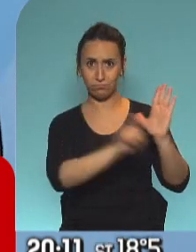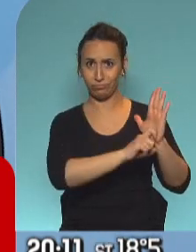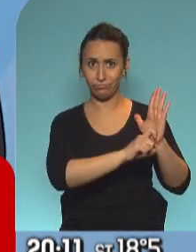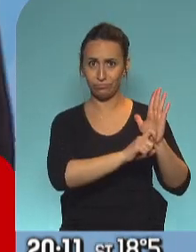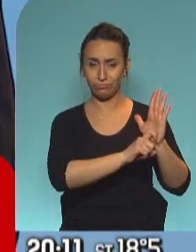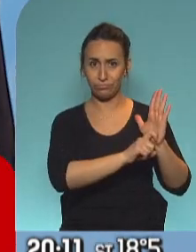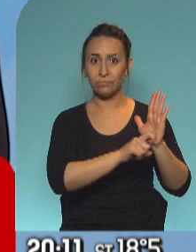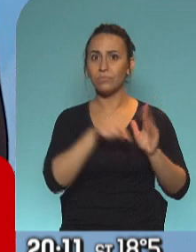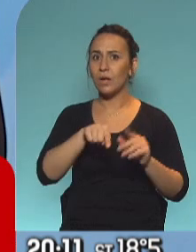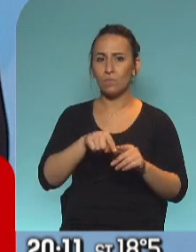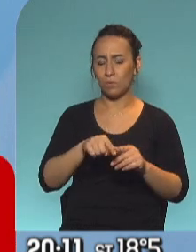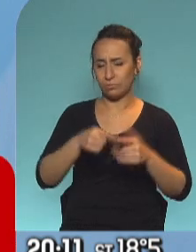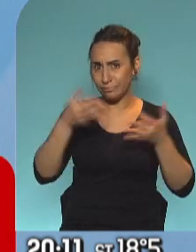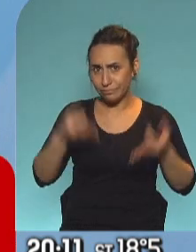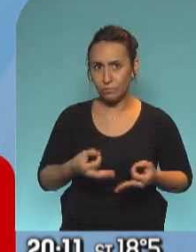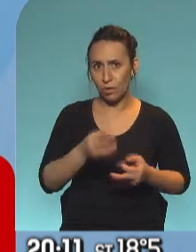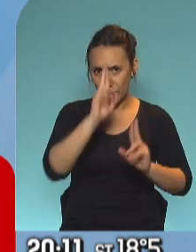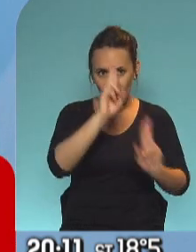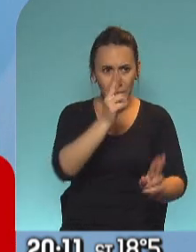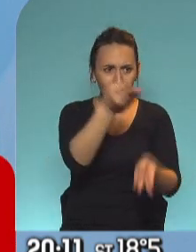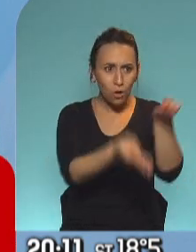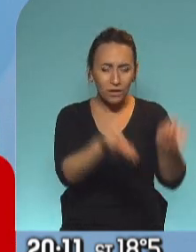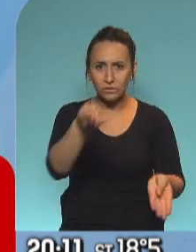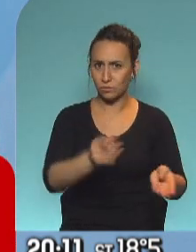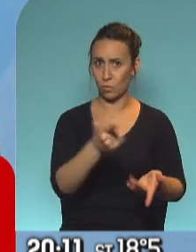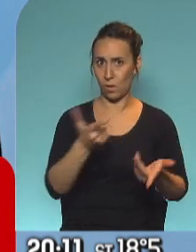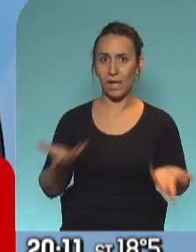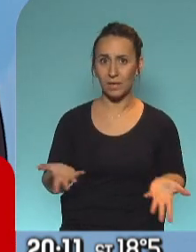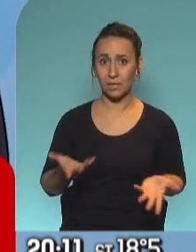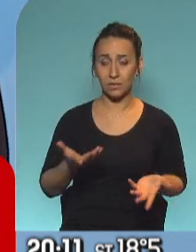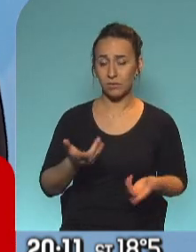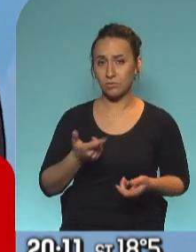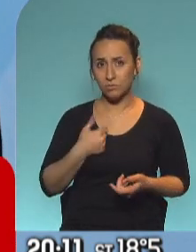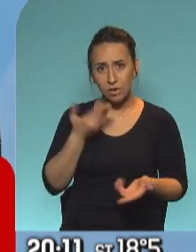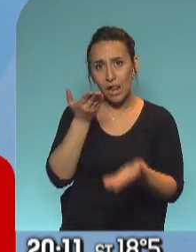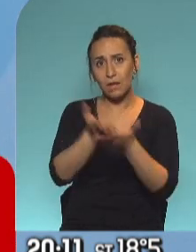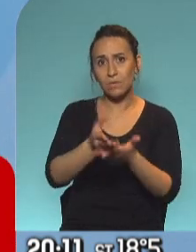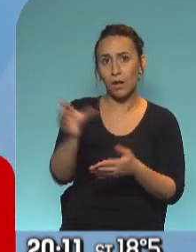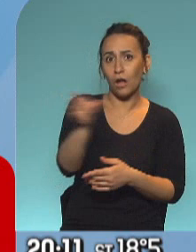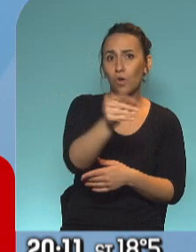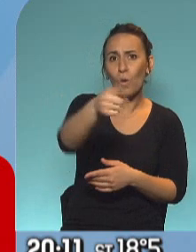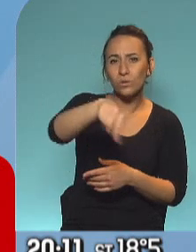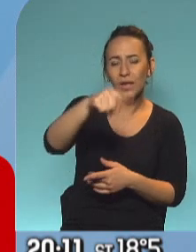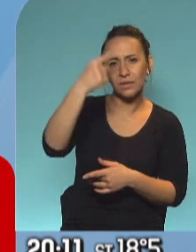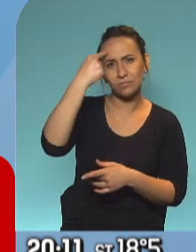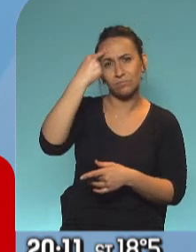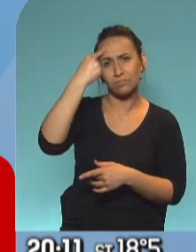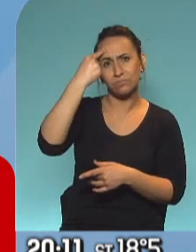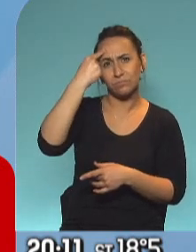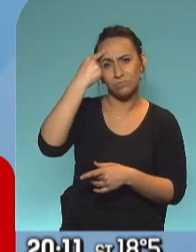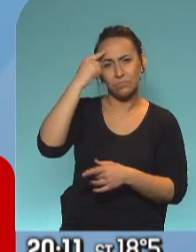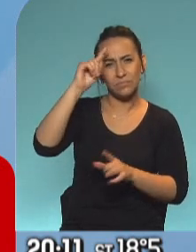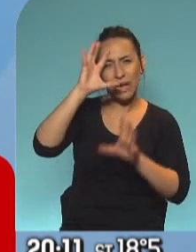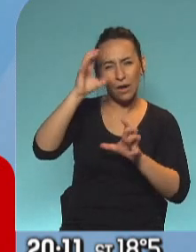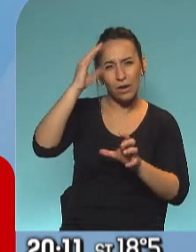es profundamente inhumano, ¿no? Yo los invito a todos a tratar de transportarse a ese primer